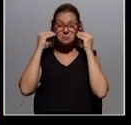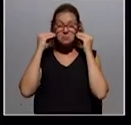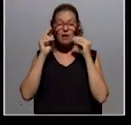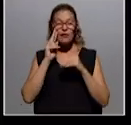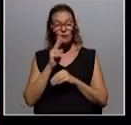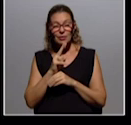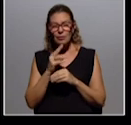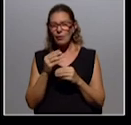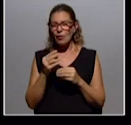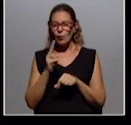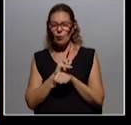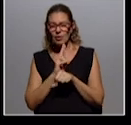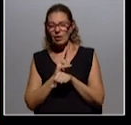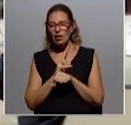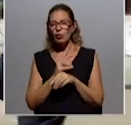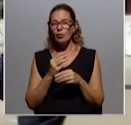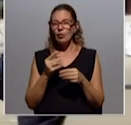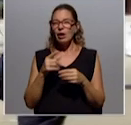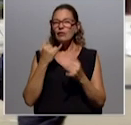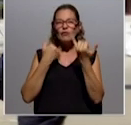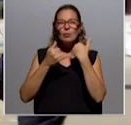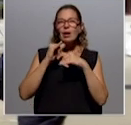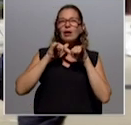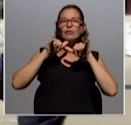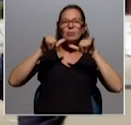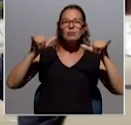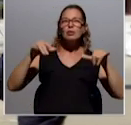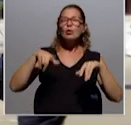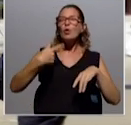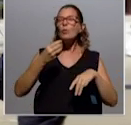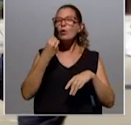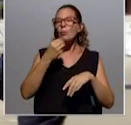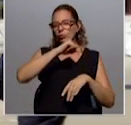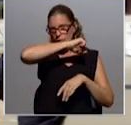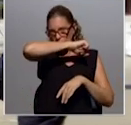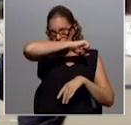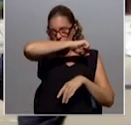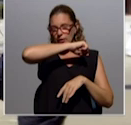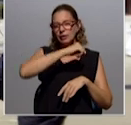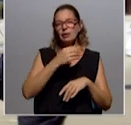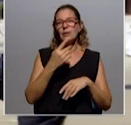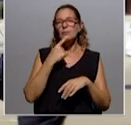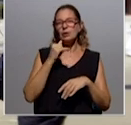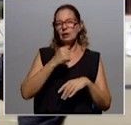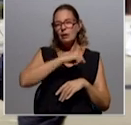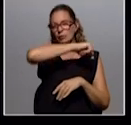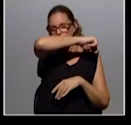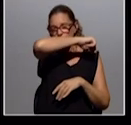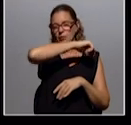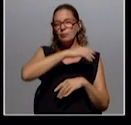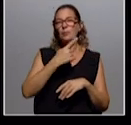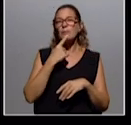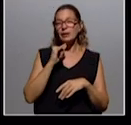podemos ver que hay prevención porque informan a la población de cómo tienen que toser cubriéndose la boca con el codo o con la manga,